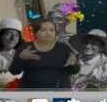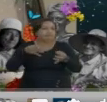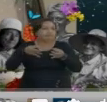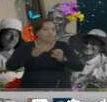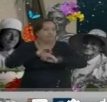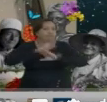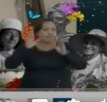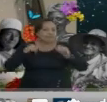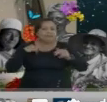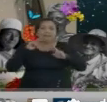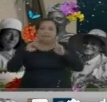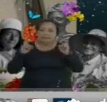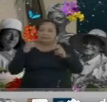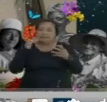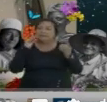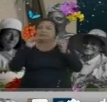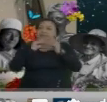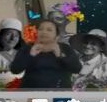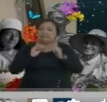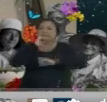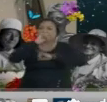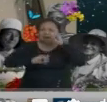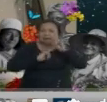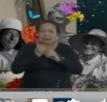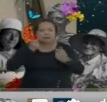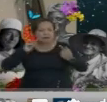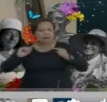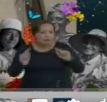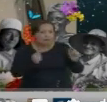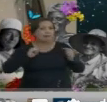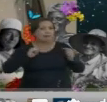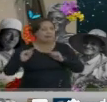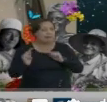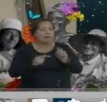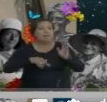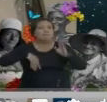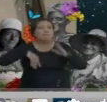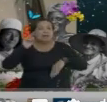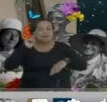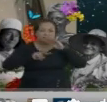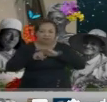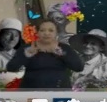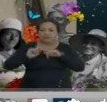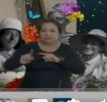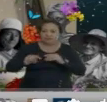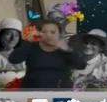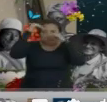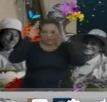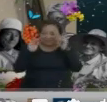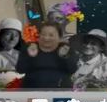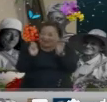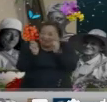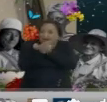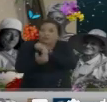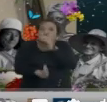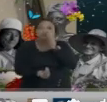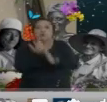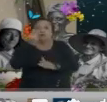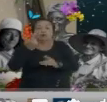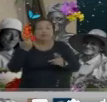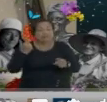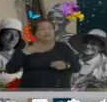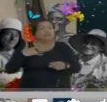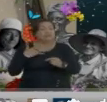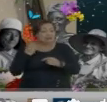la negociación internacional se tiene que quedar esta nueva perspectiva y este nuevo paradigma y todavía estamos quizá un poquito lejos no e